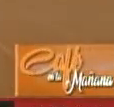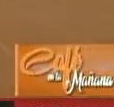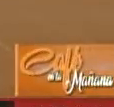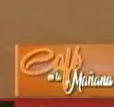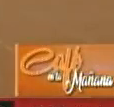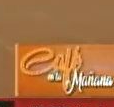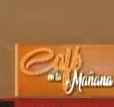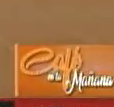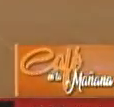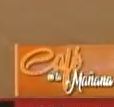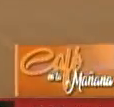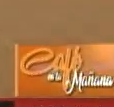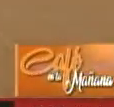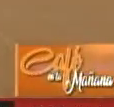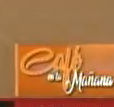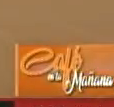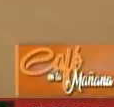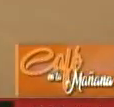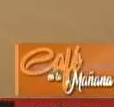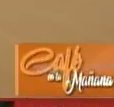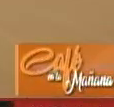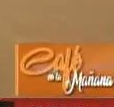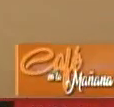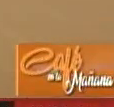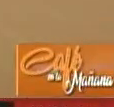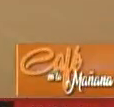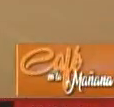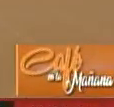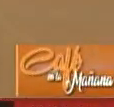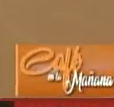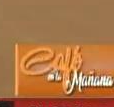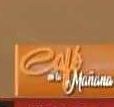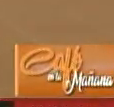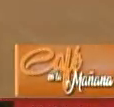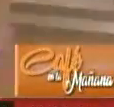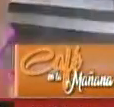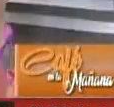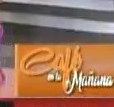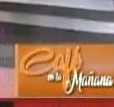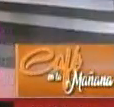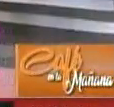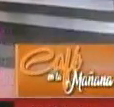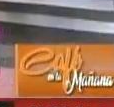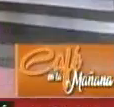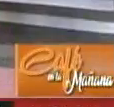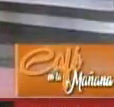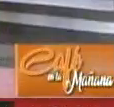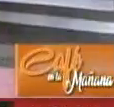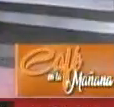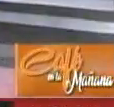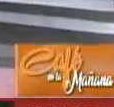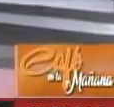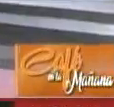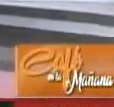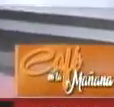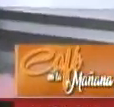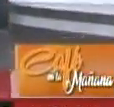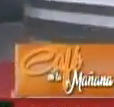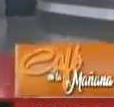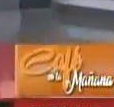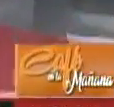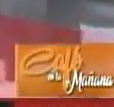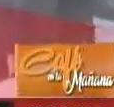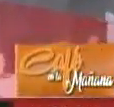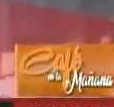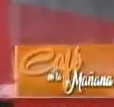de dólares a 23.600 millones de dólares. ¿Por qué tanta necesidad de quitarnos a Citgo? ¿Por qué